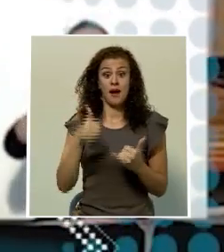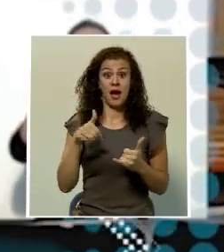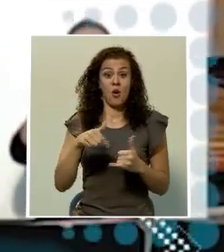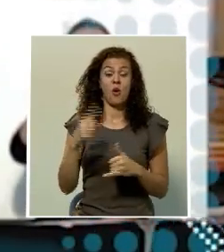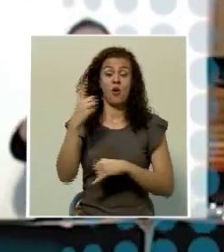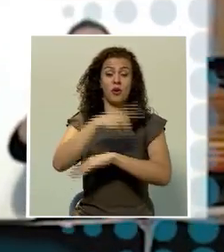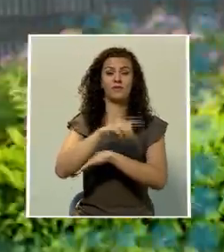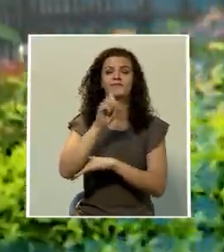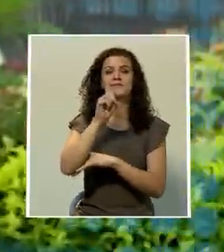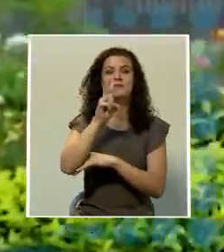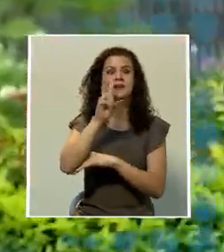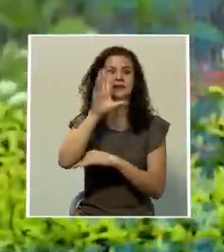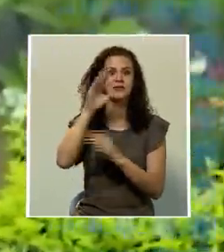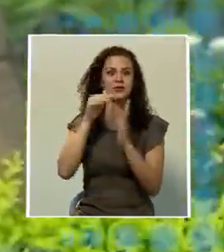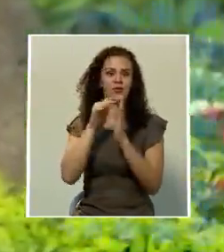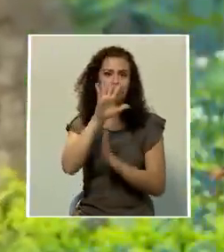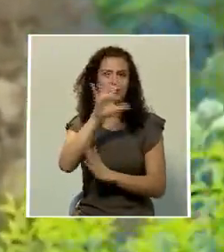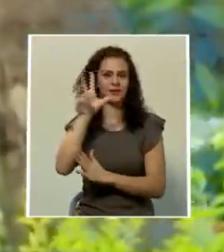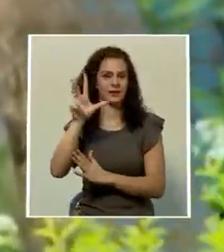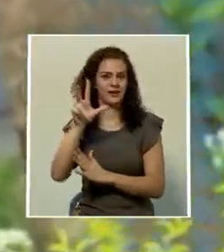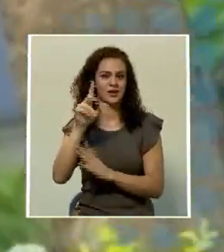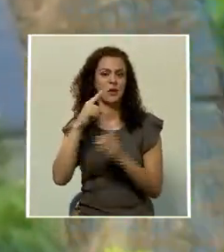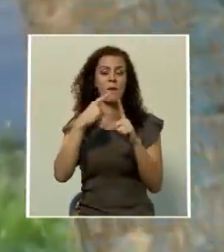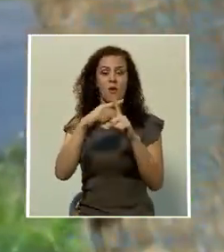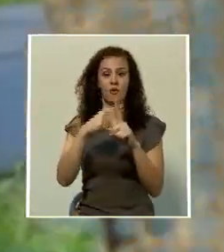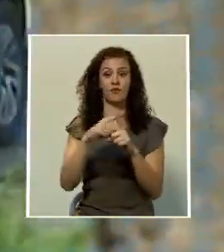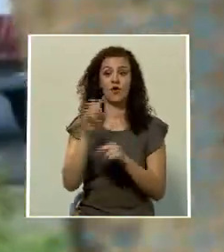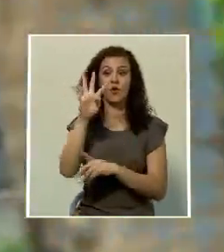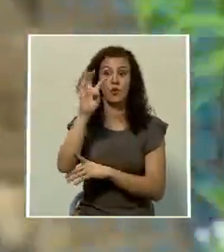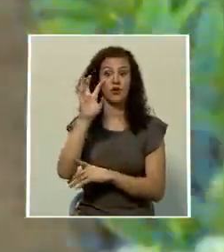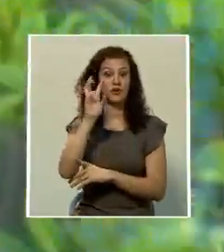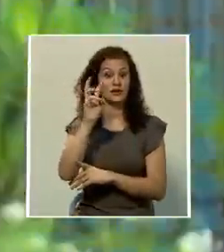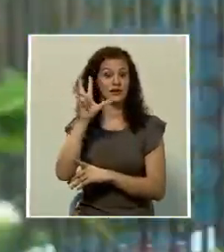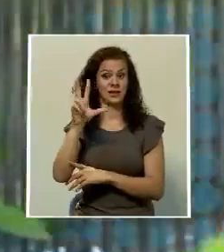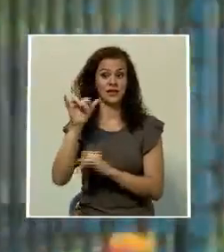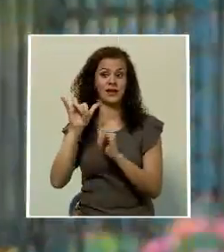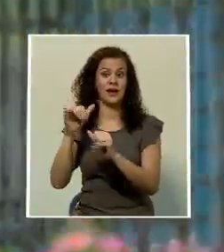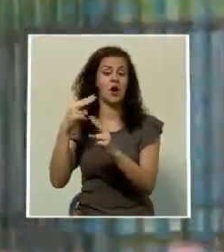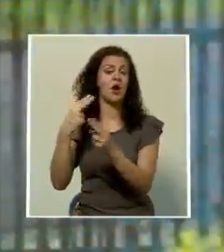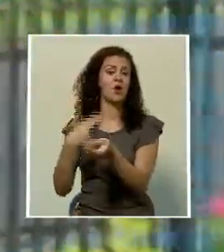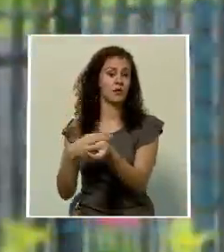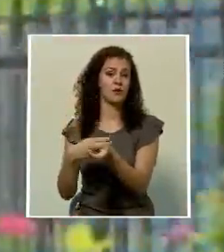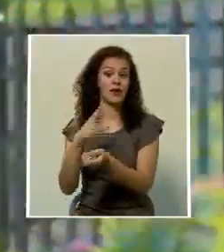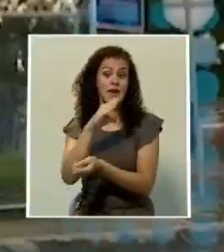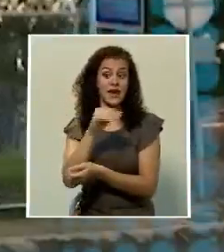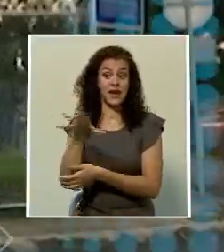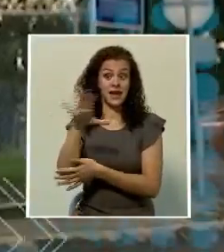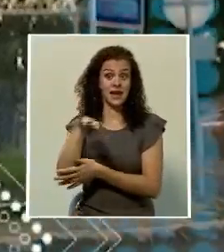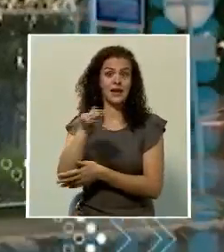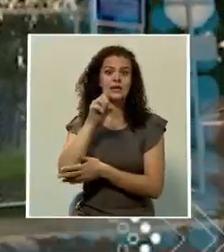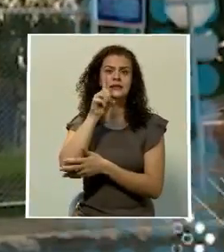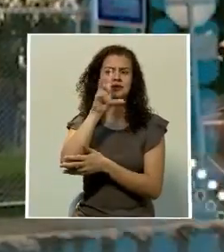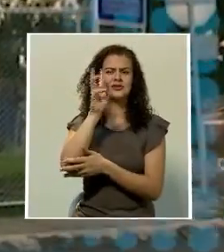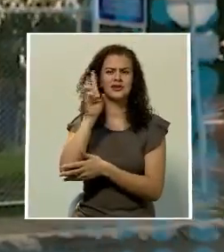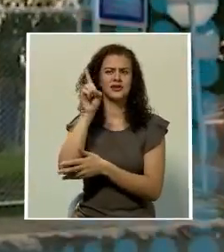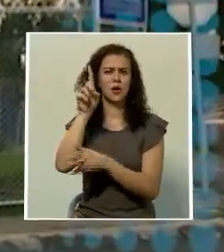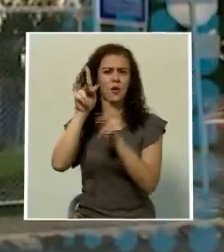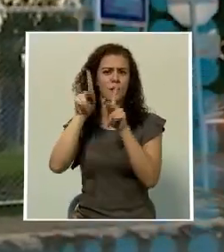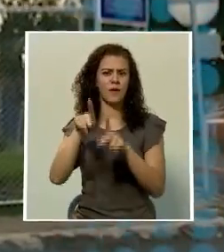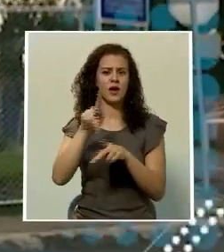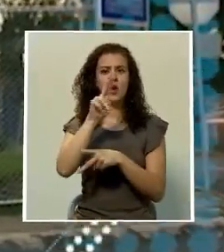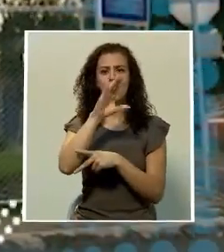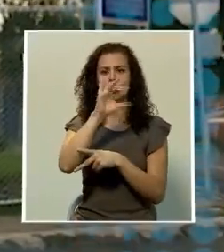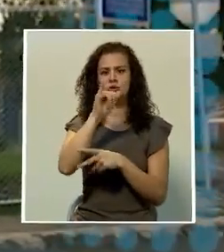registraron 1.153 nuevos positivos, 463 hospitalizados y de ellos 161 personas